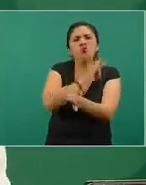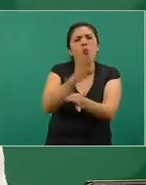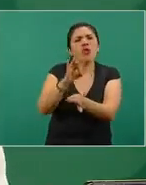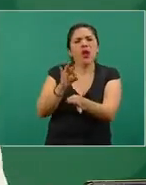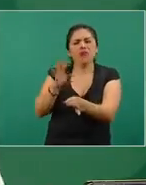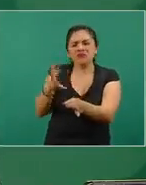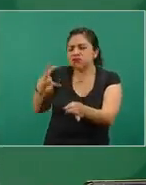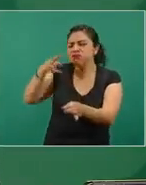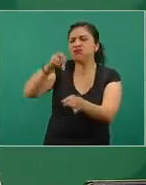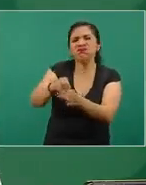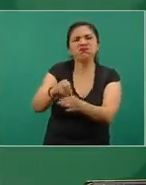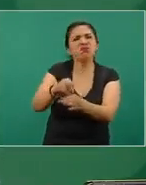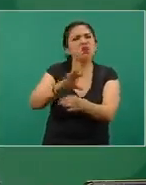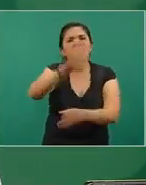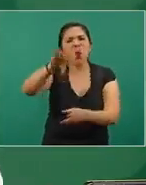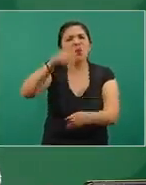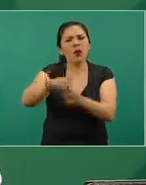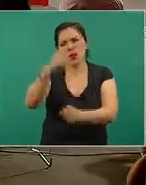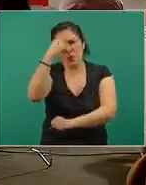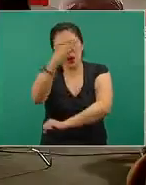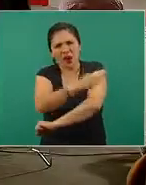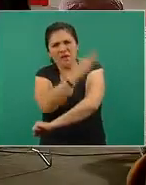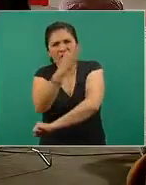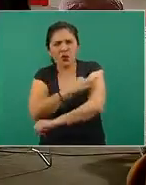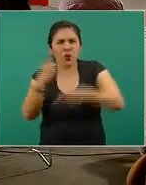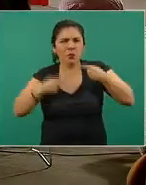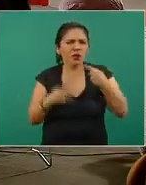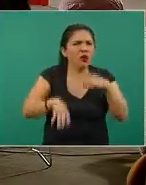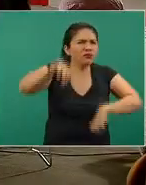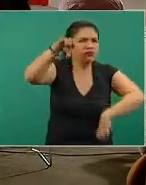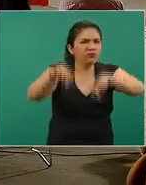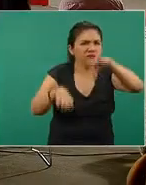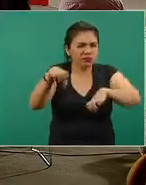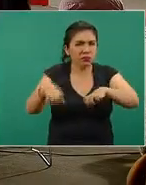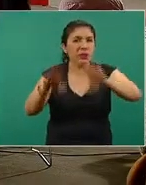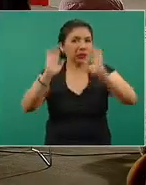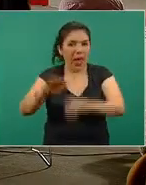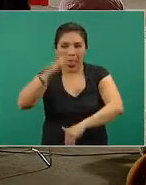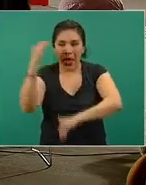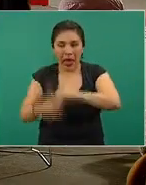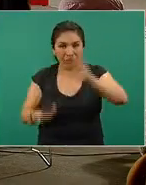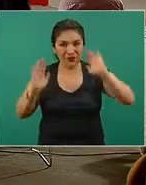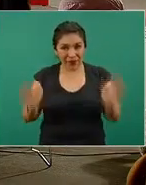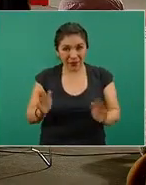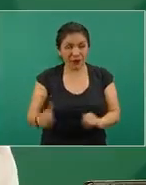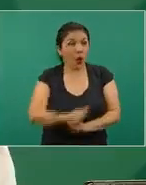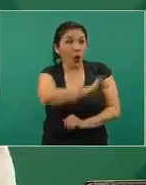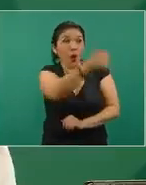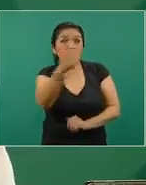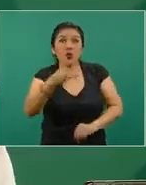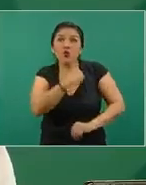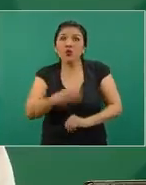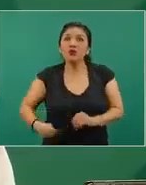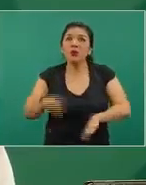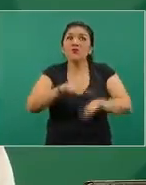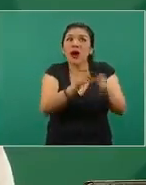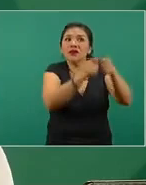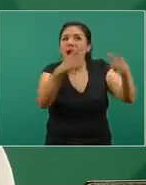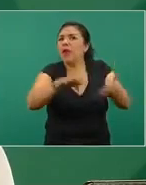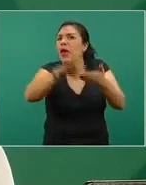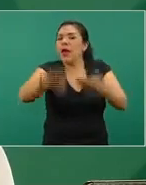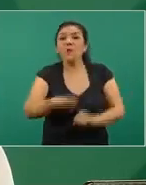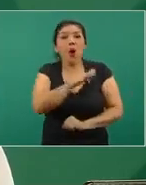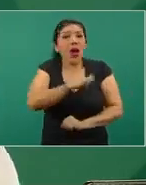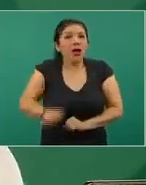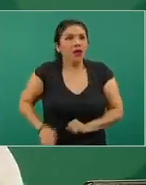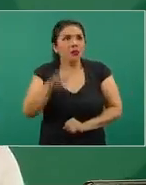la totalidad de dosis que corresponde a la población de adultos mayores y se culminó. Algunos no son tan pequeños, Ecatepec, por ejemplo, es un